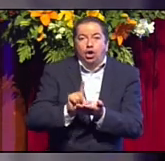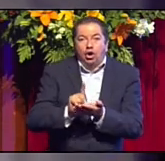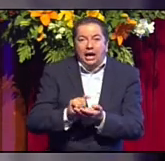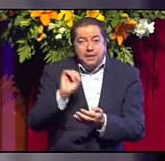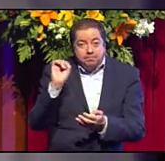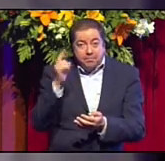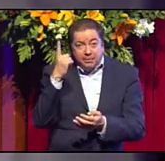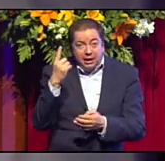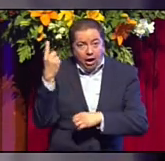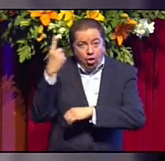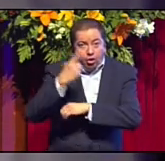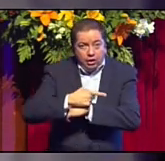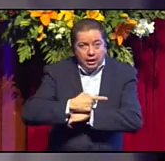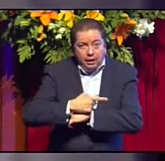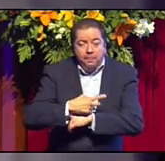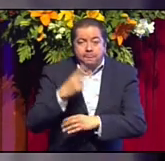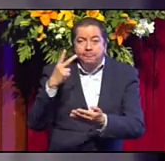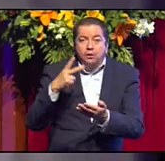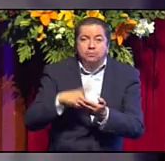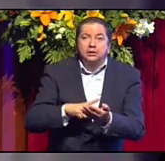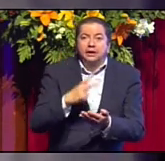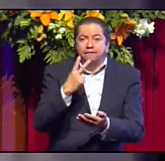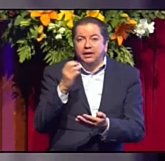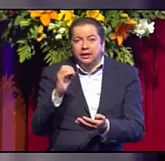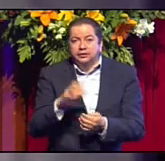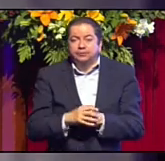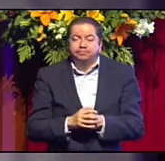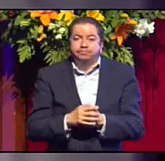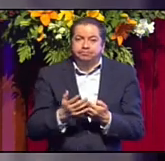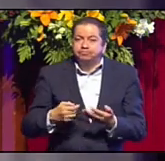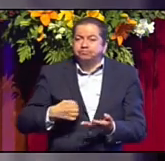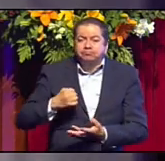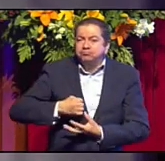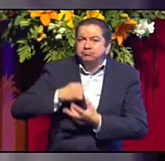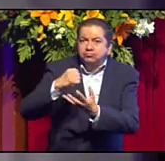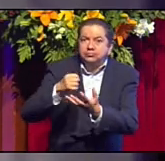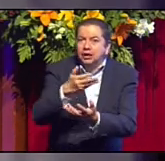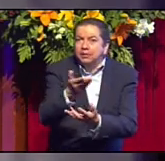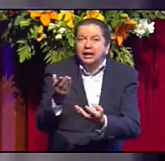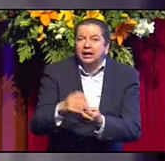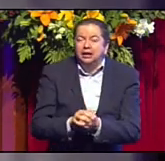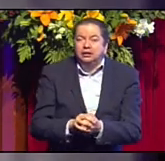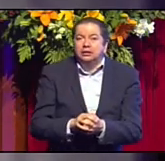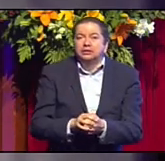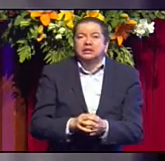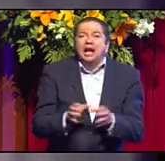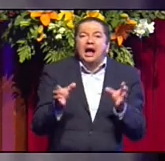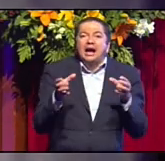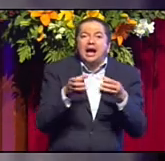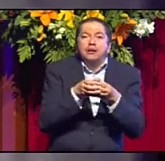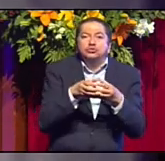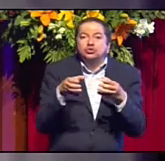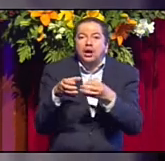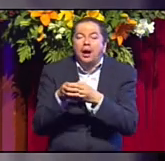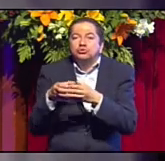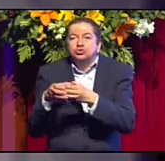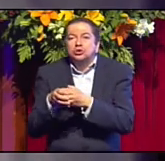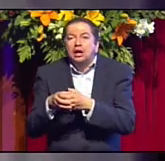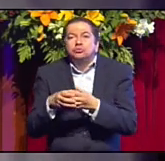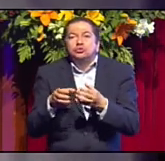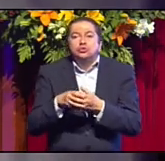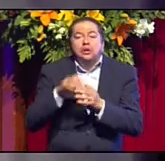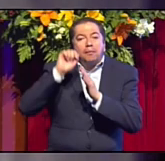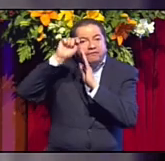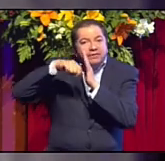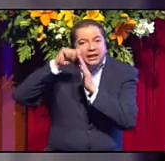etapa, en su primera jornada, el año 2020, si no me equivoco, para que ellos hagan cápsulas musicales y las subamos a la red. Y le pagamos